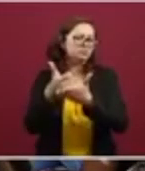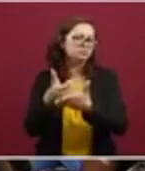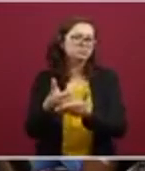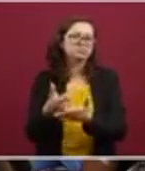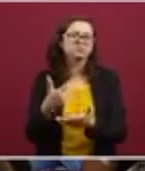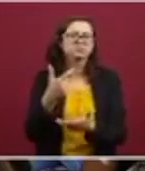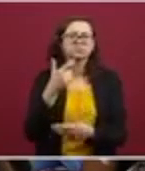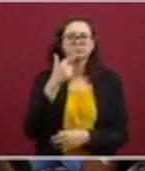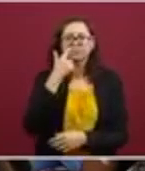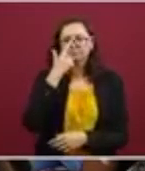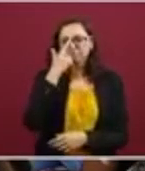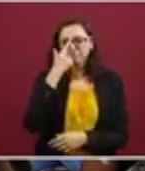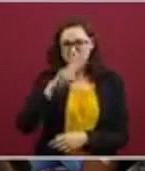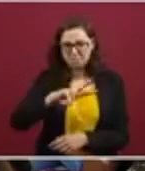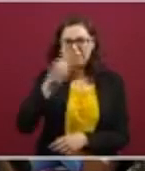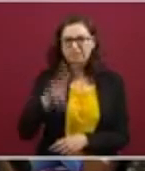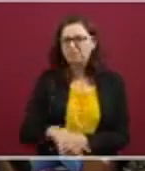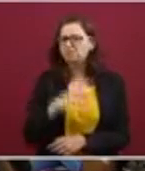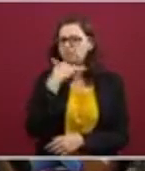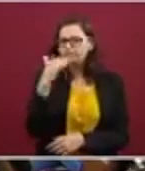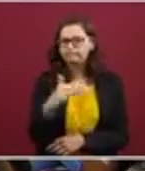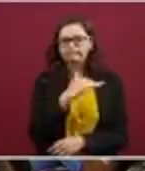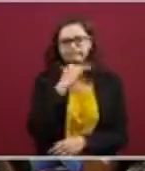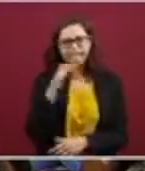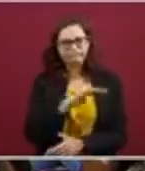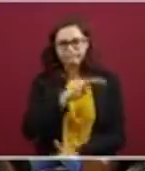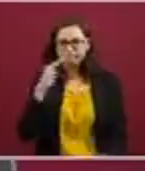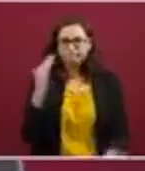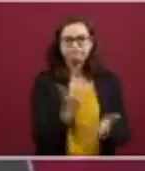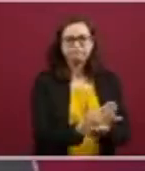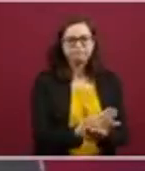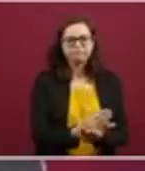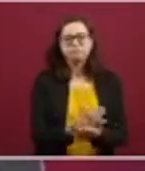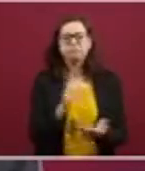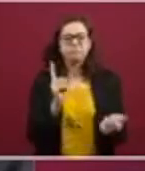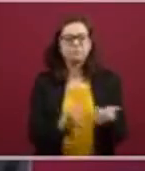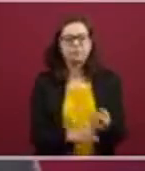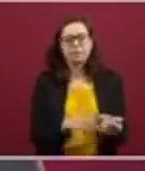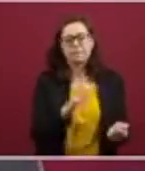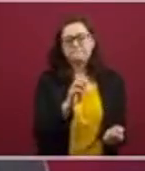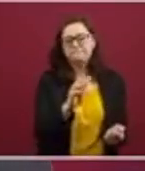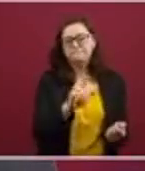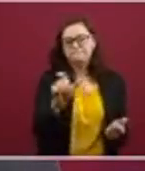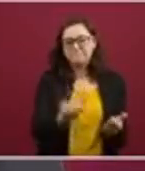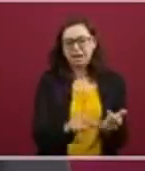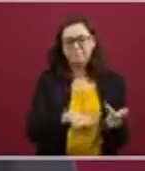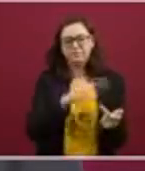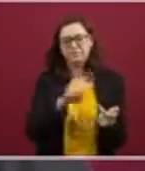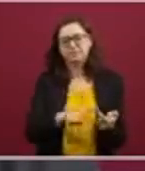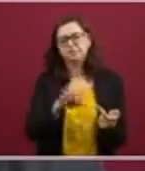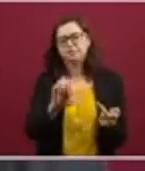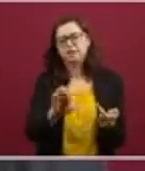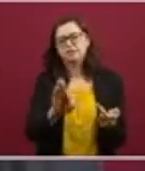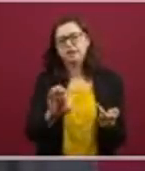Vamos a acabar con la corrupción en Pemex, en la Comisión Federal de